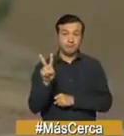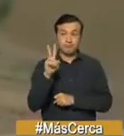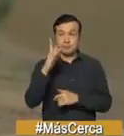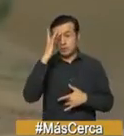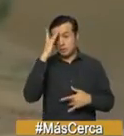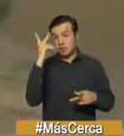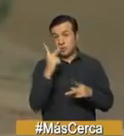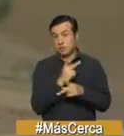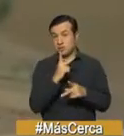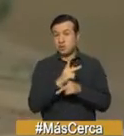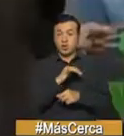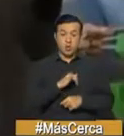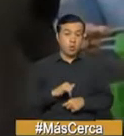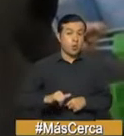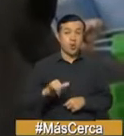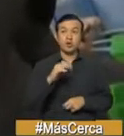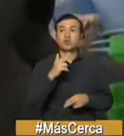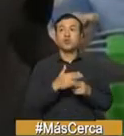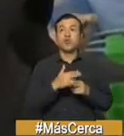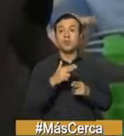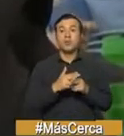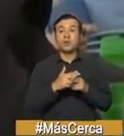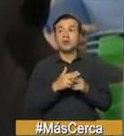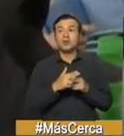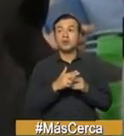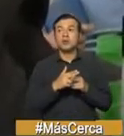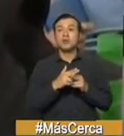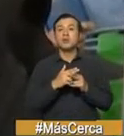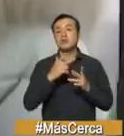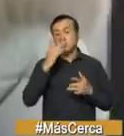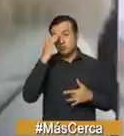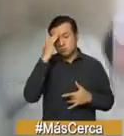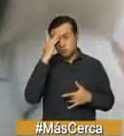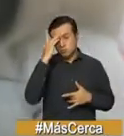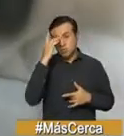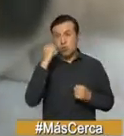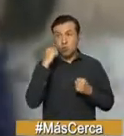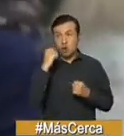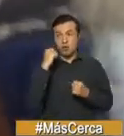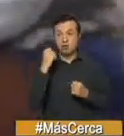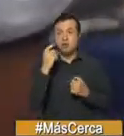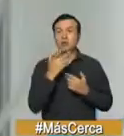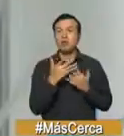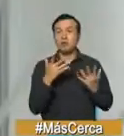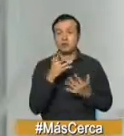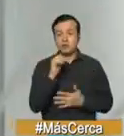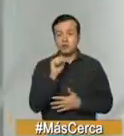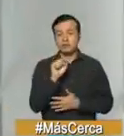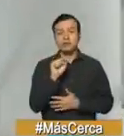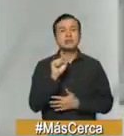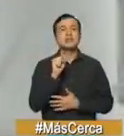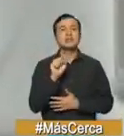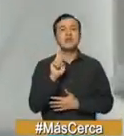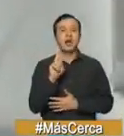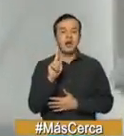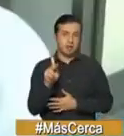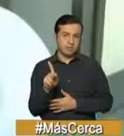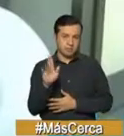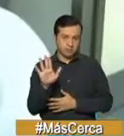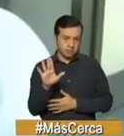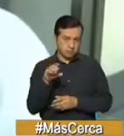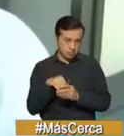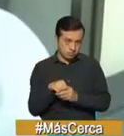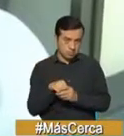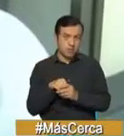virus similar que se conoció como el síndrome respiratorio agudo grave conocido como saras por sus siglas en inglés